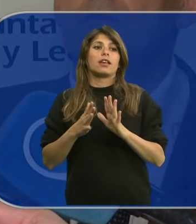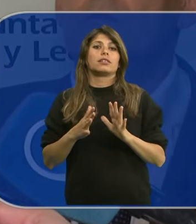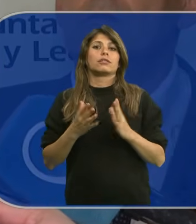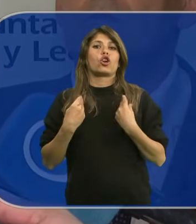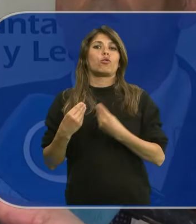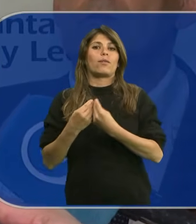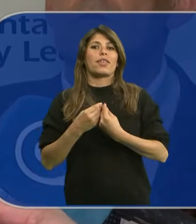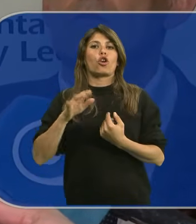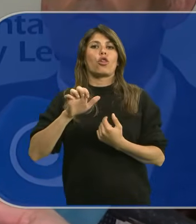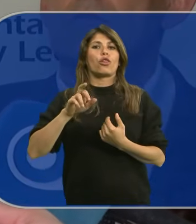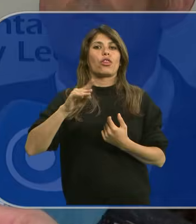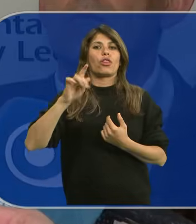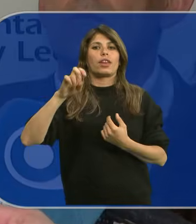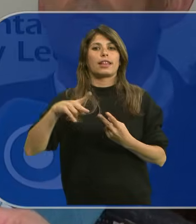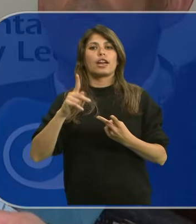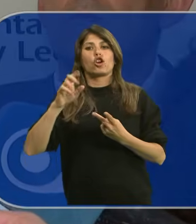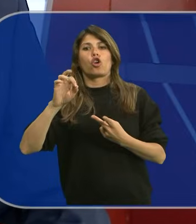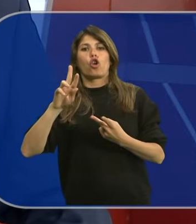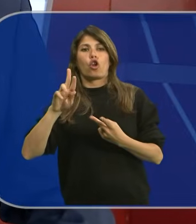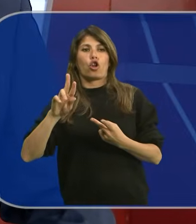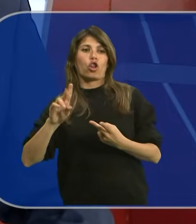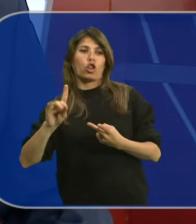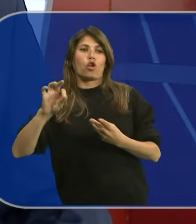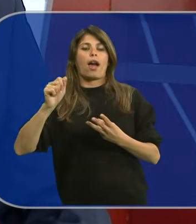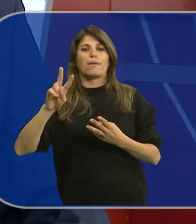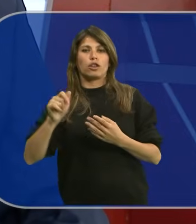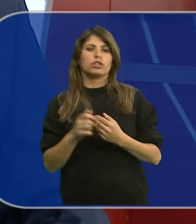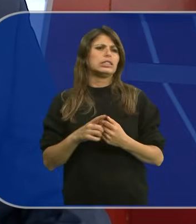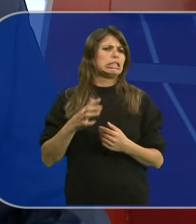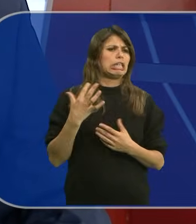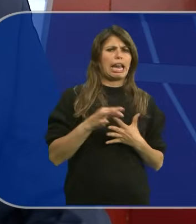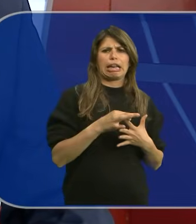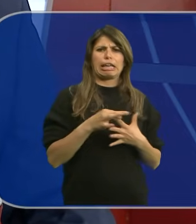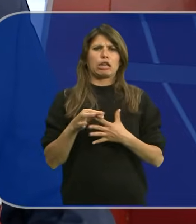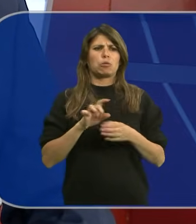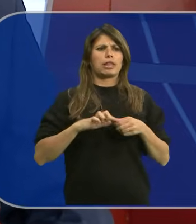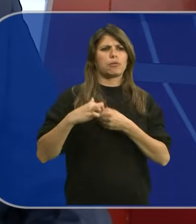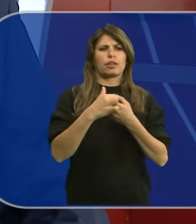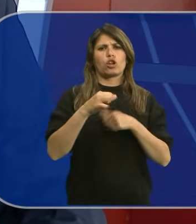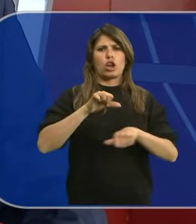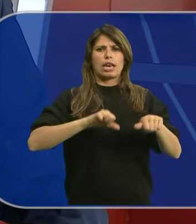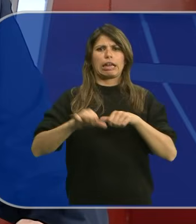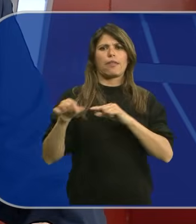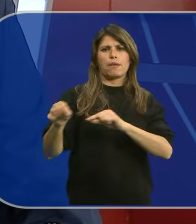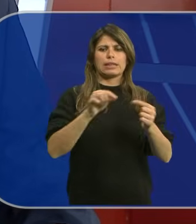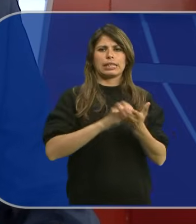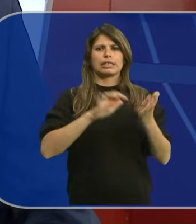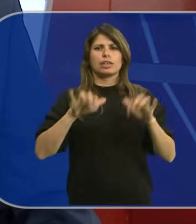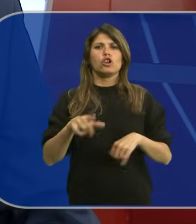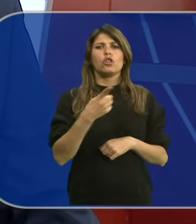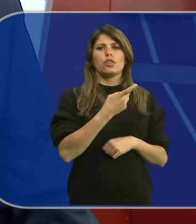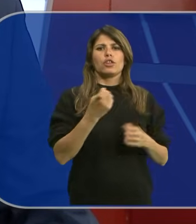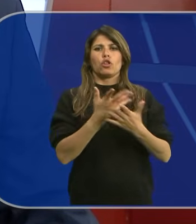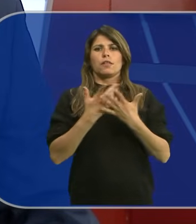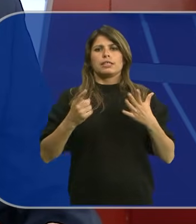Cerdán, con Koldo y con Ábalos. Récord de participación en la Liga de Debate de Castilla y León. 116 equipos